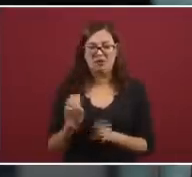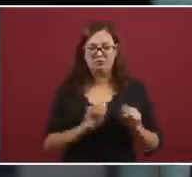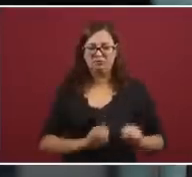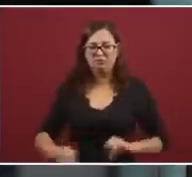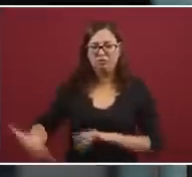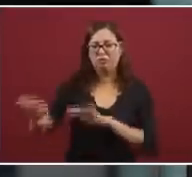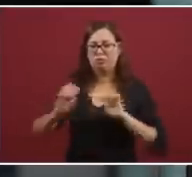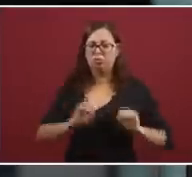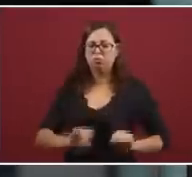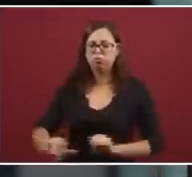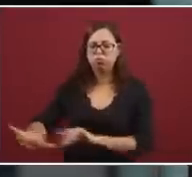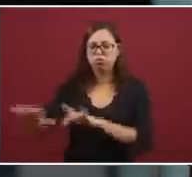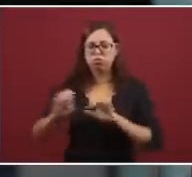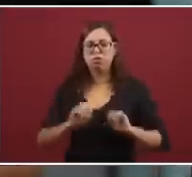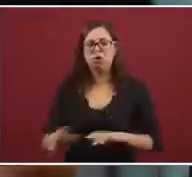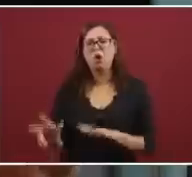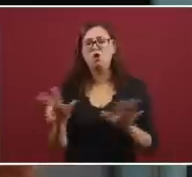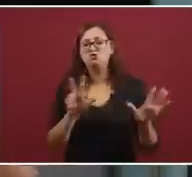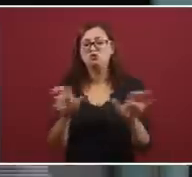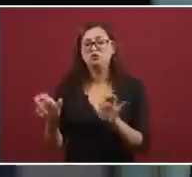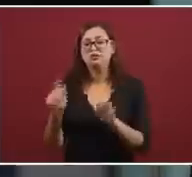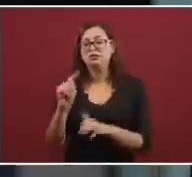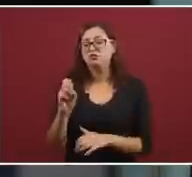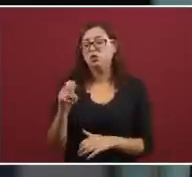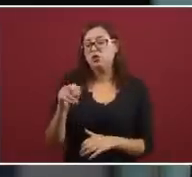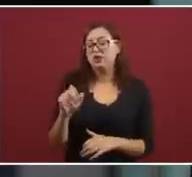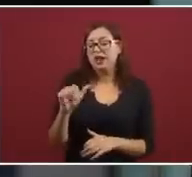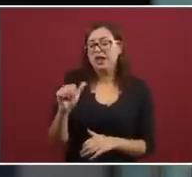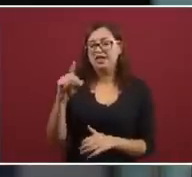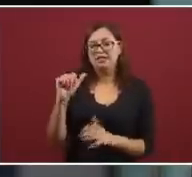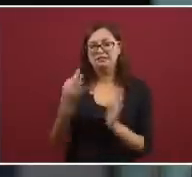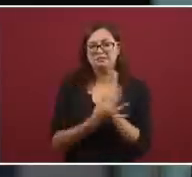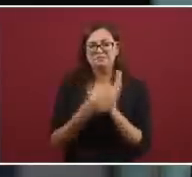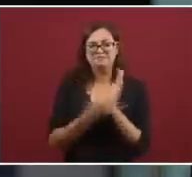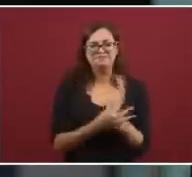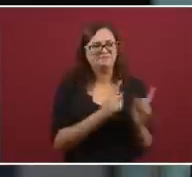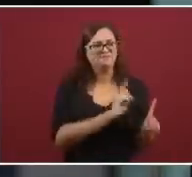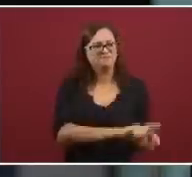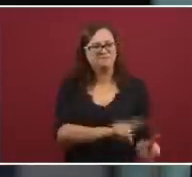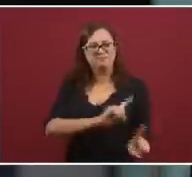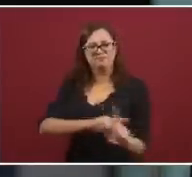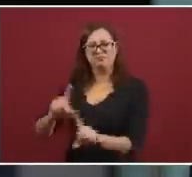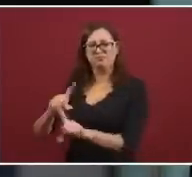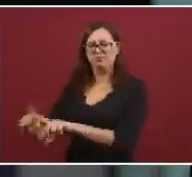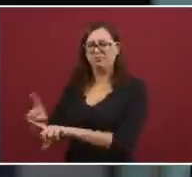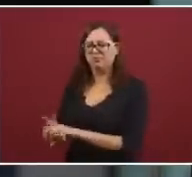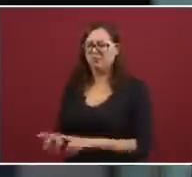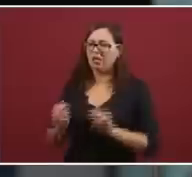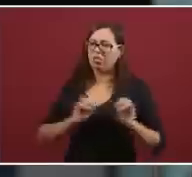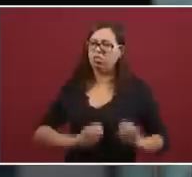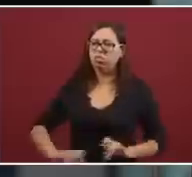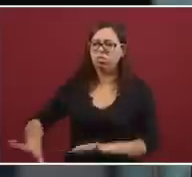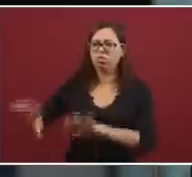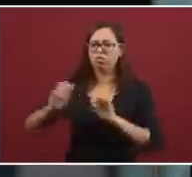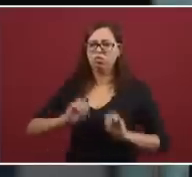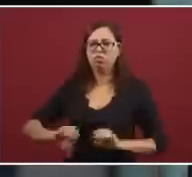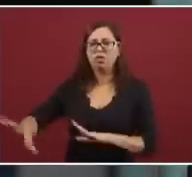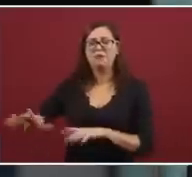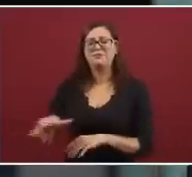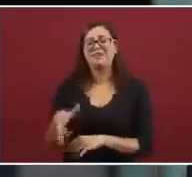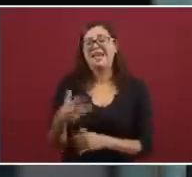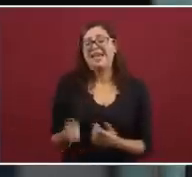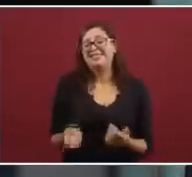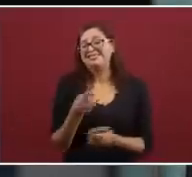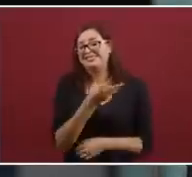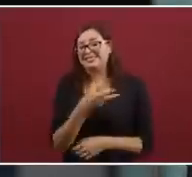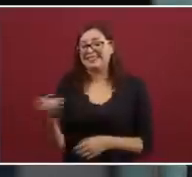aparte de cerca de 800 toneladas de metales tóxicos. Se contaminaron más de 300 pozos en los